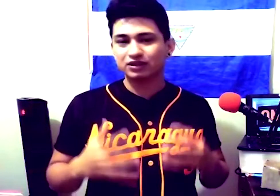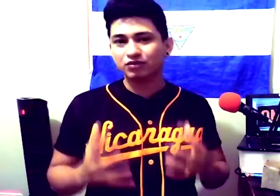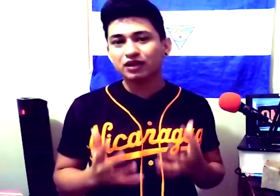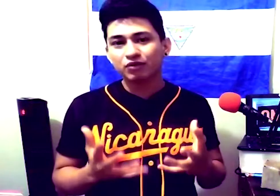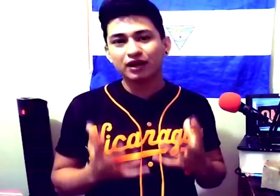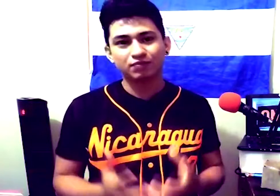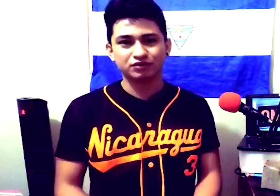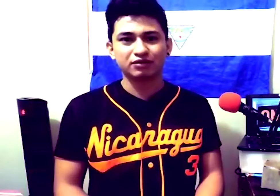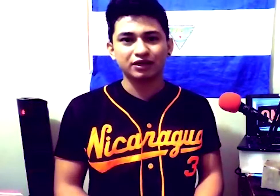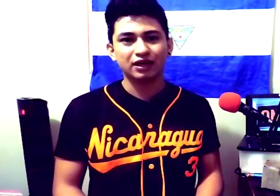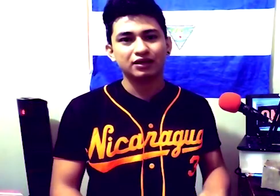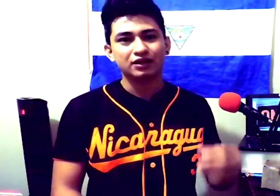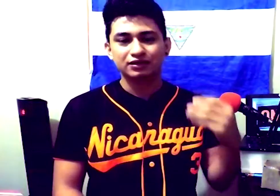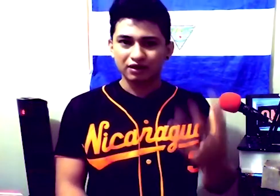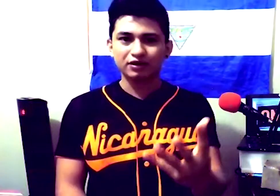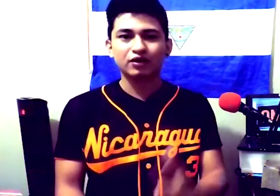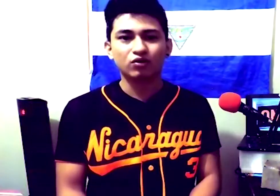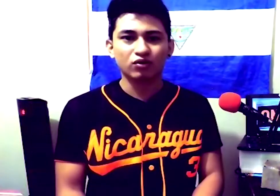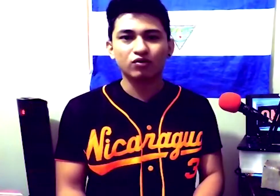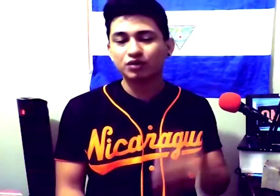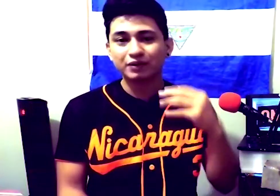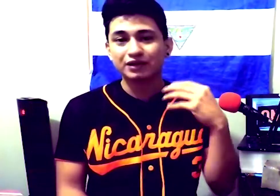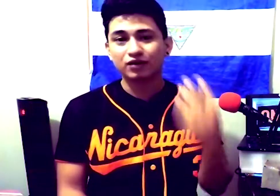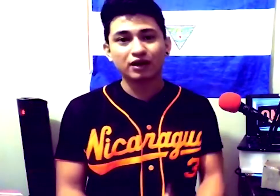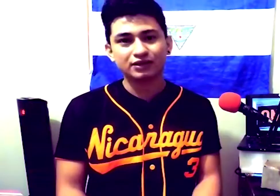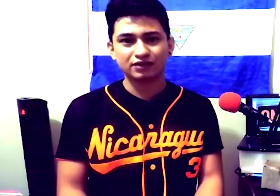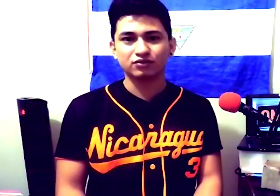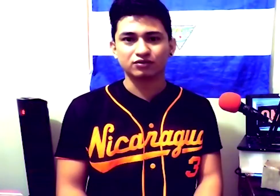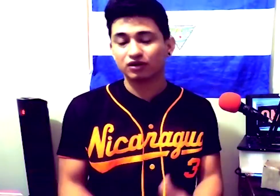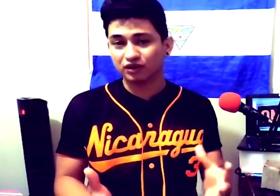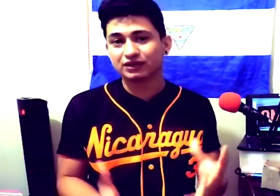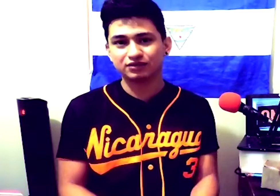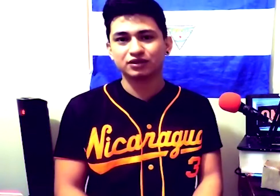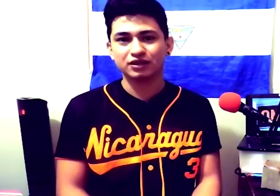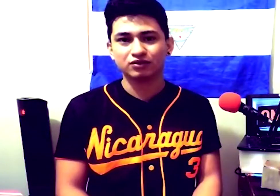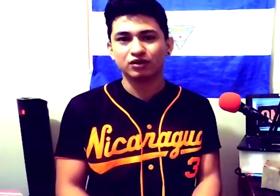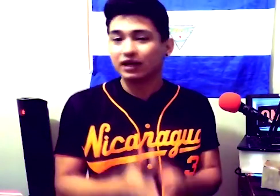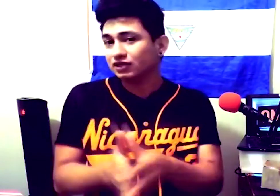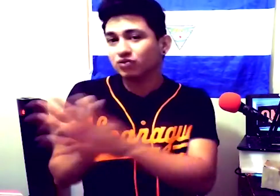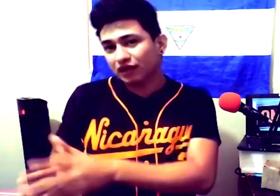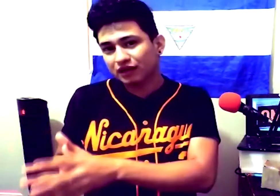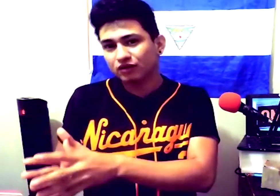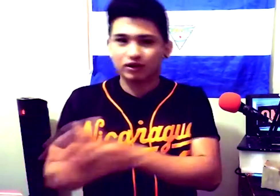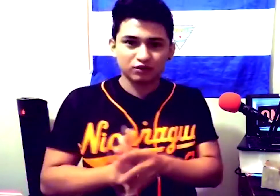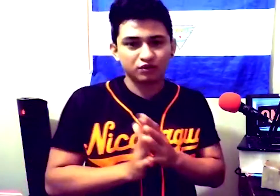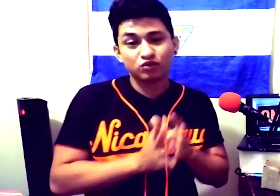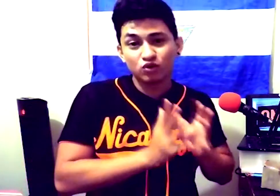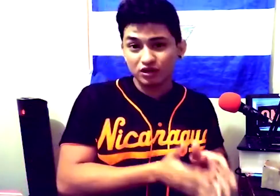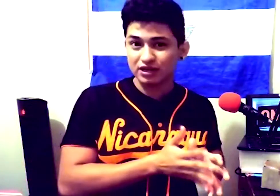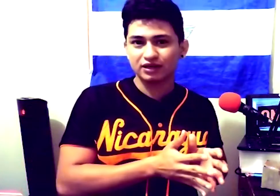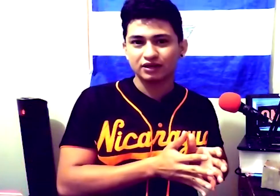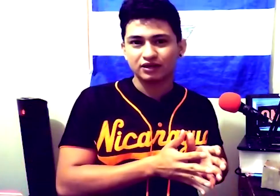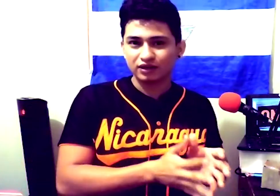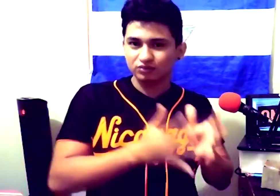nosotros sentimos tenemos la responsabilidad de abrirle los ojos o de mantenerlos al tanto de lo que está sucediendo. Eso es lo que el gobierno